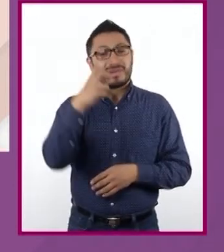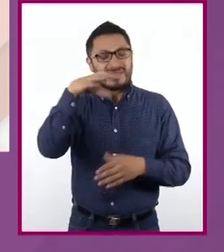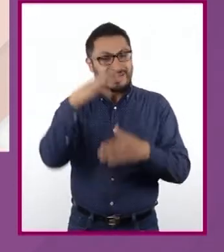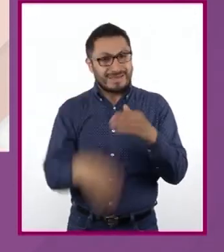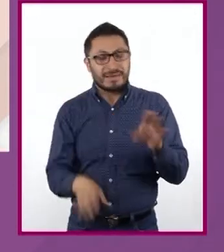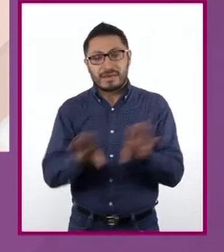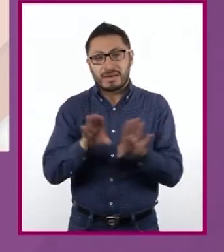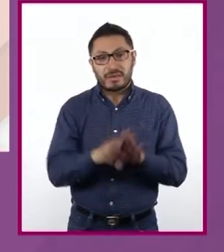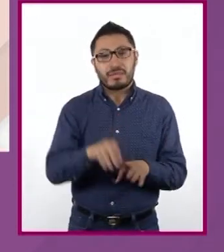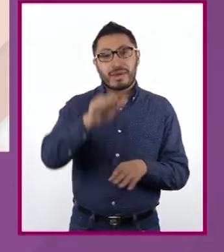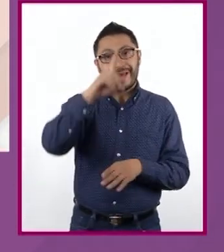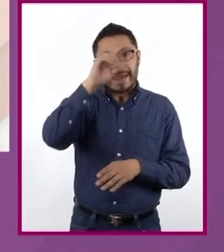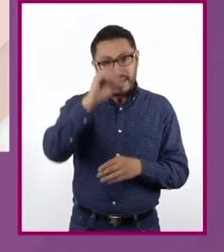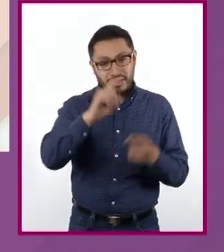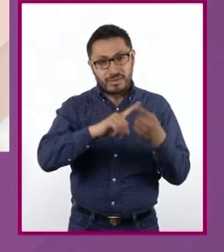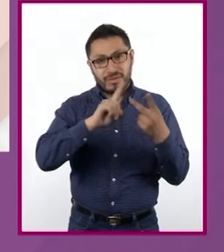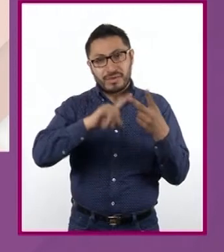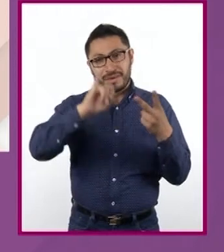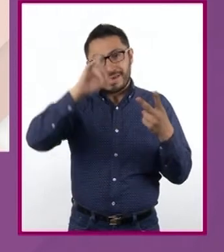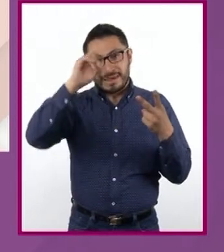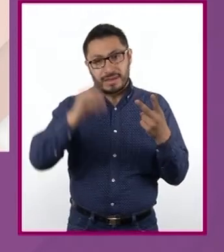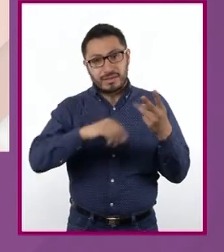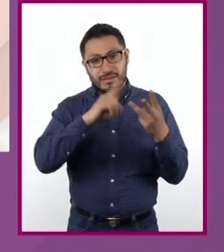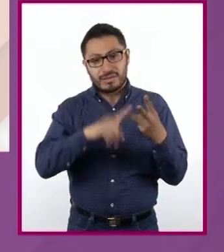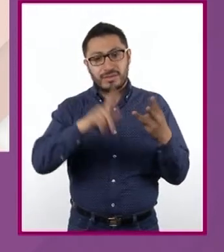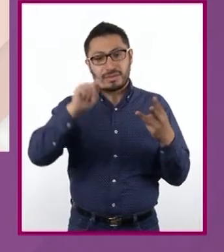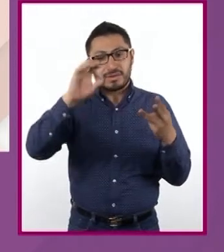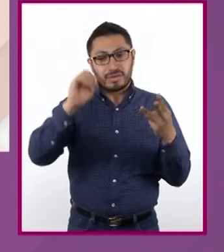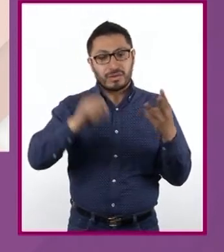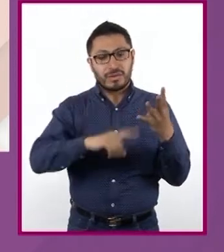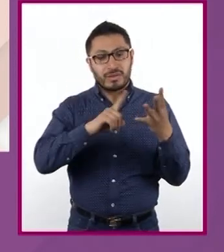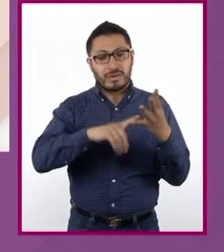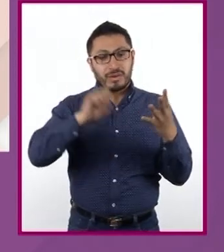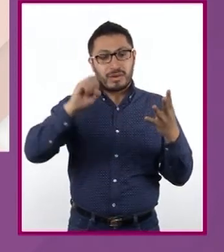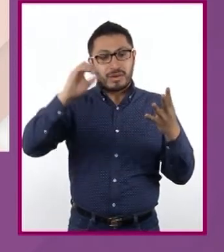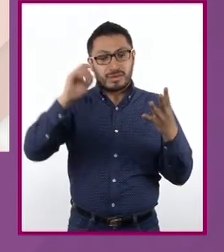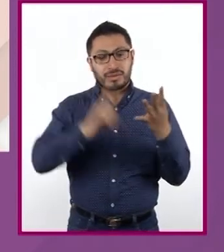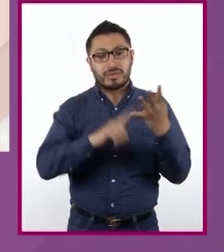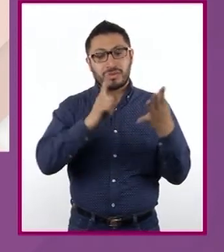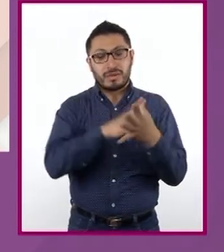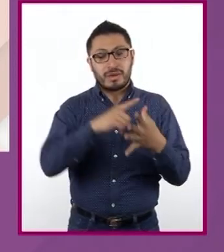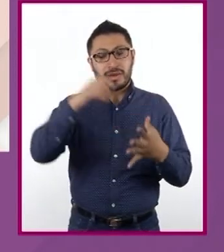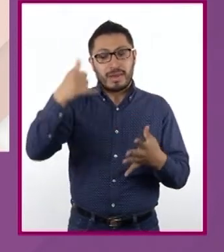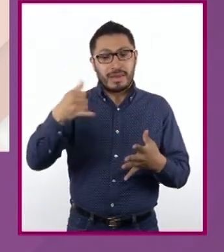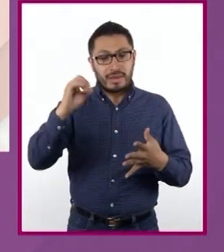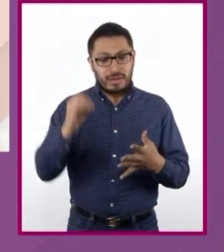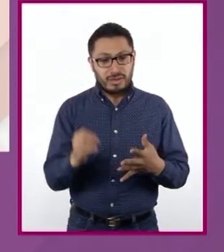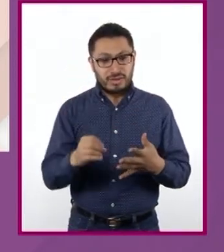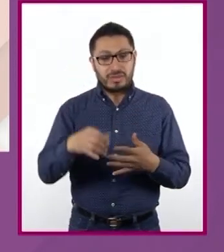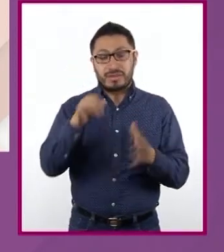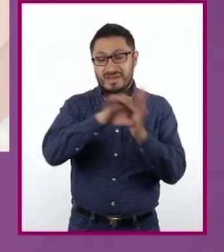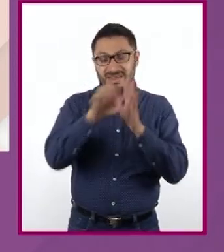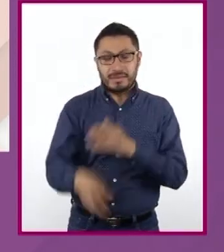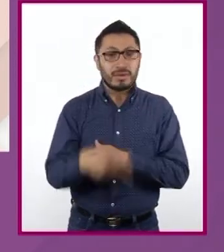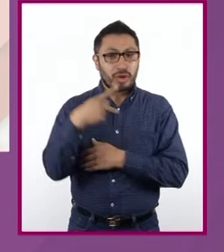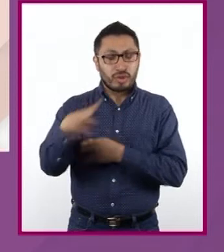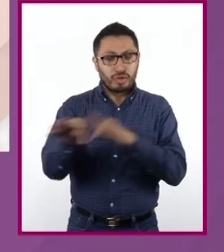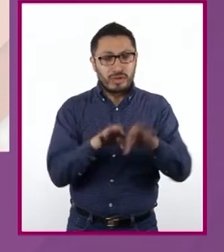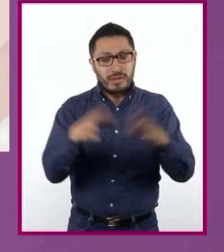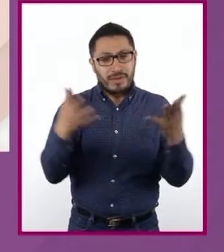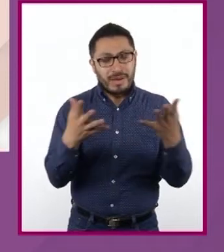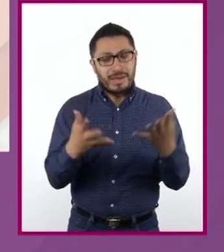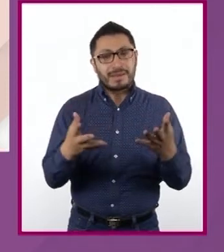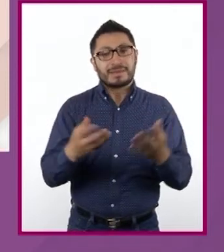son ado, ido, to, so y cho. Ejemplo, su trabajo se ha traducido